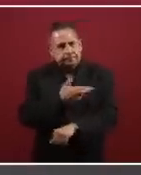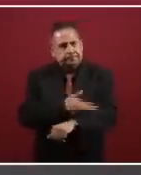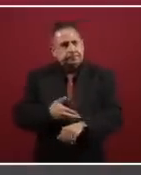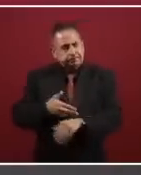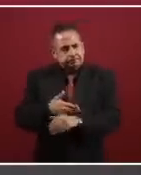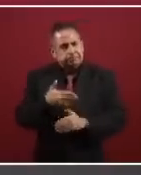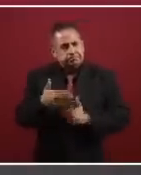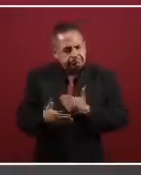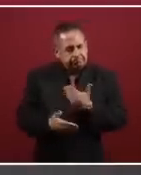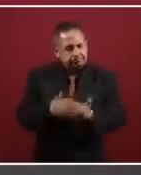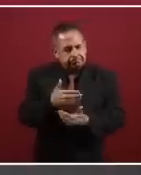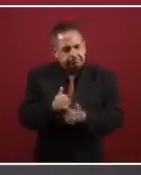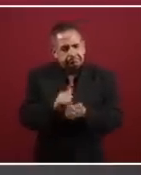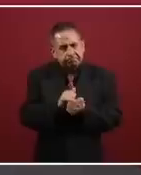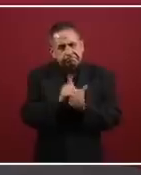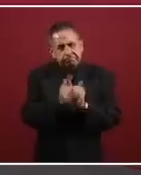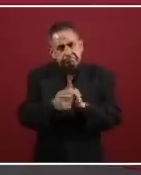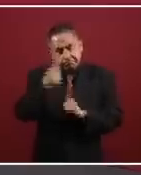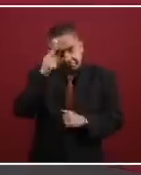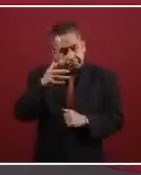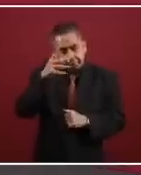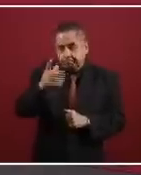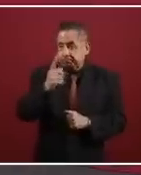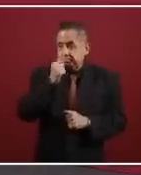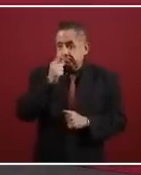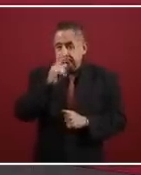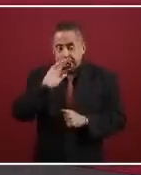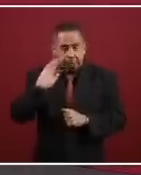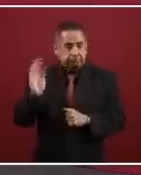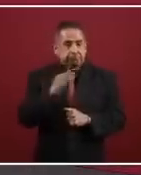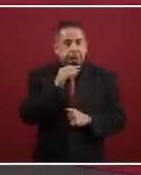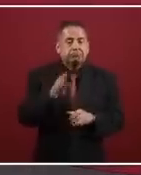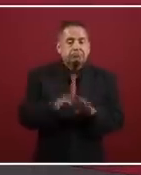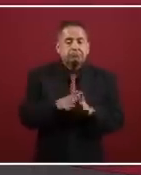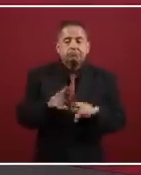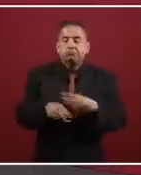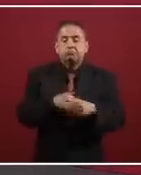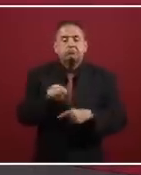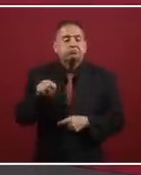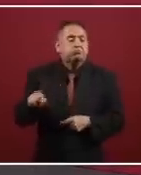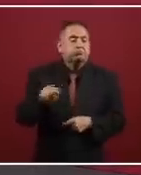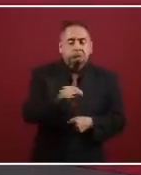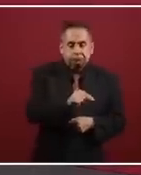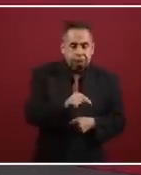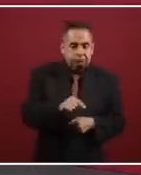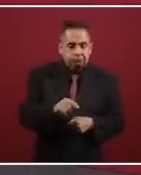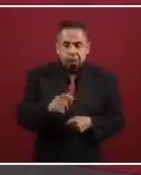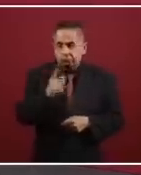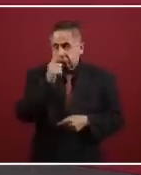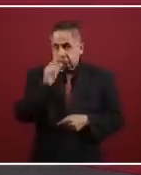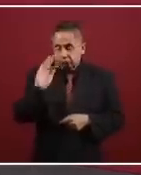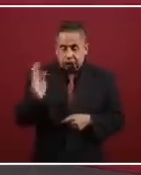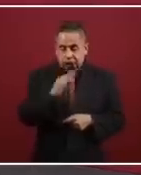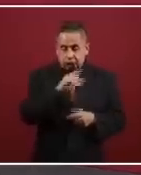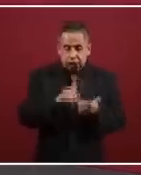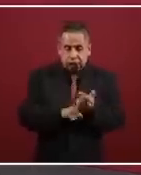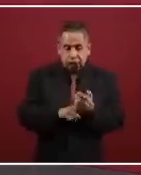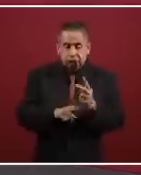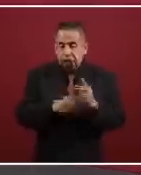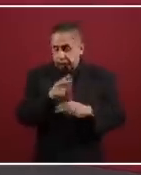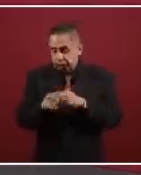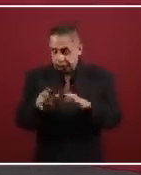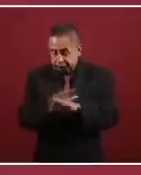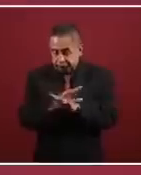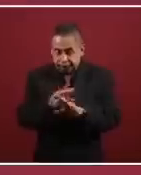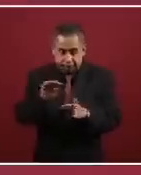cabo para que la Policía Federal, los elementos de la Policía Federal pasen a formar